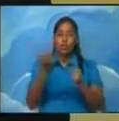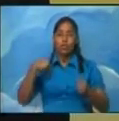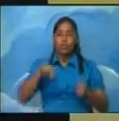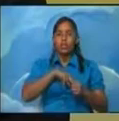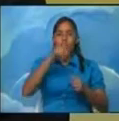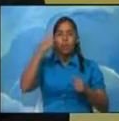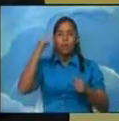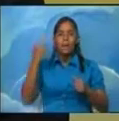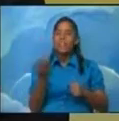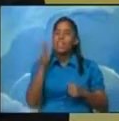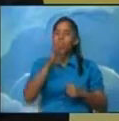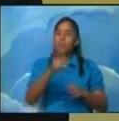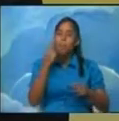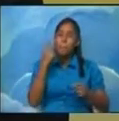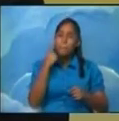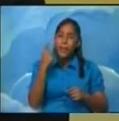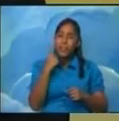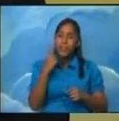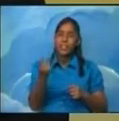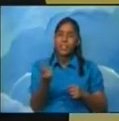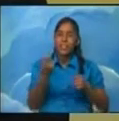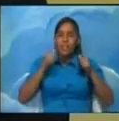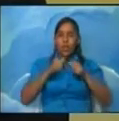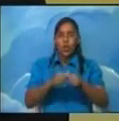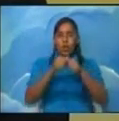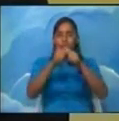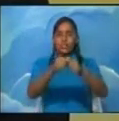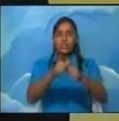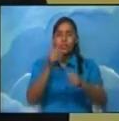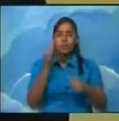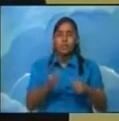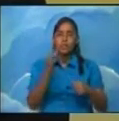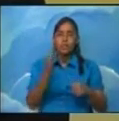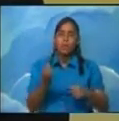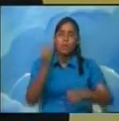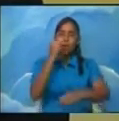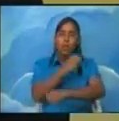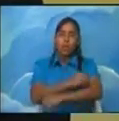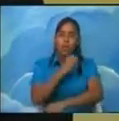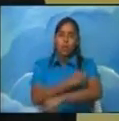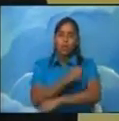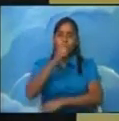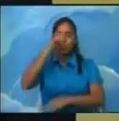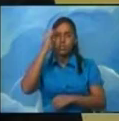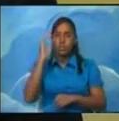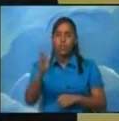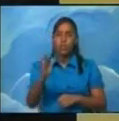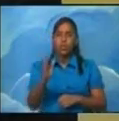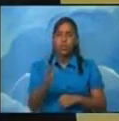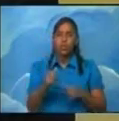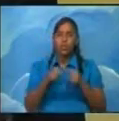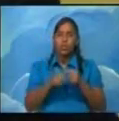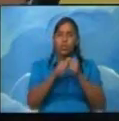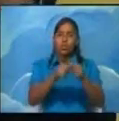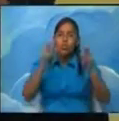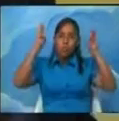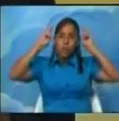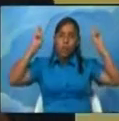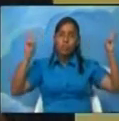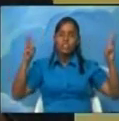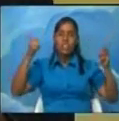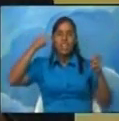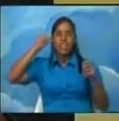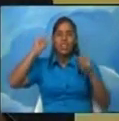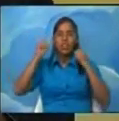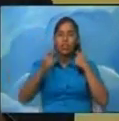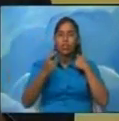que estemos pendientes y continuemos siempre en obediencia a Dios. Continúa Moisés recordándole: